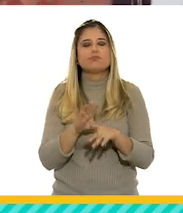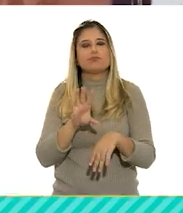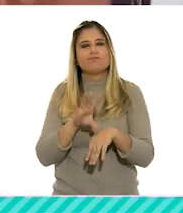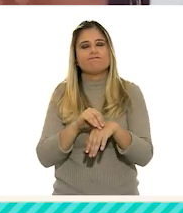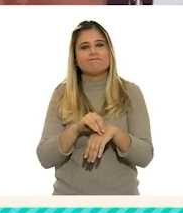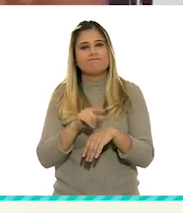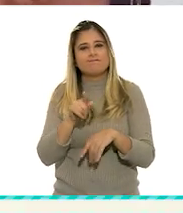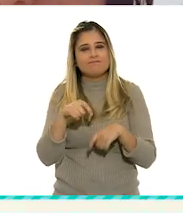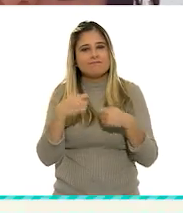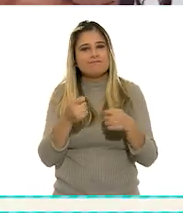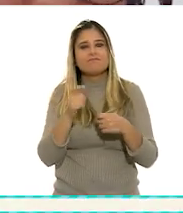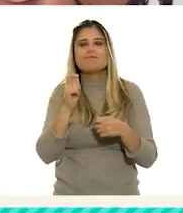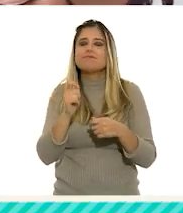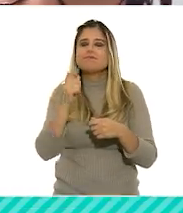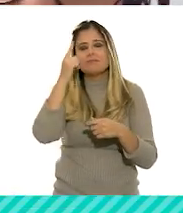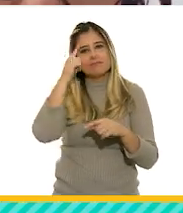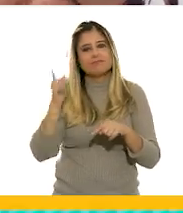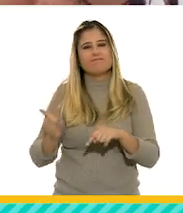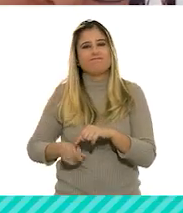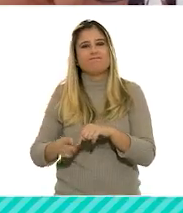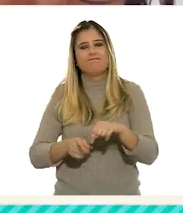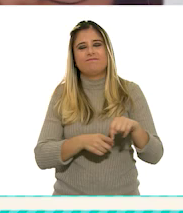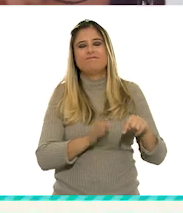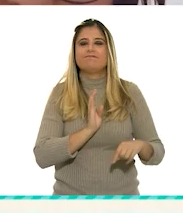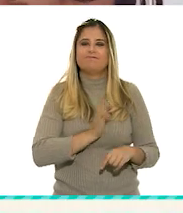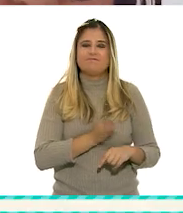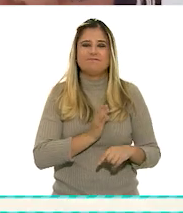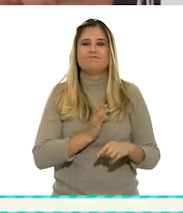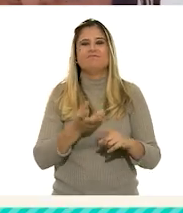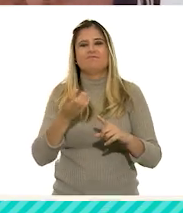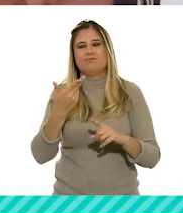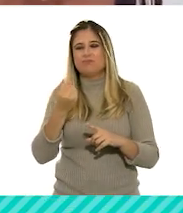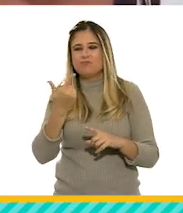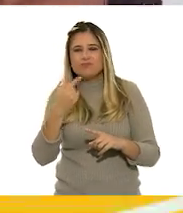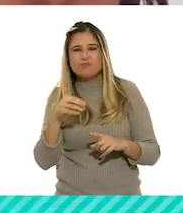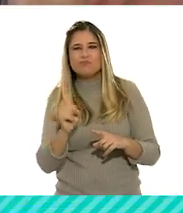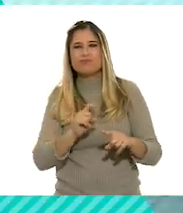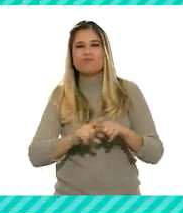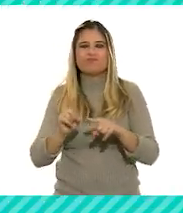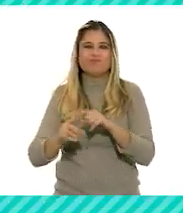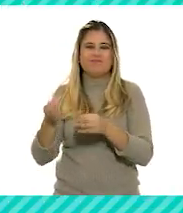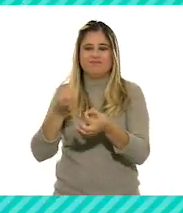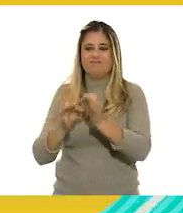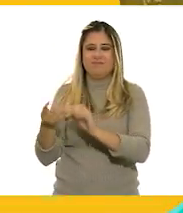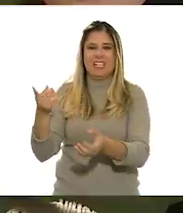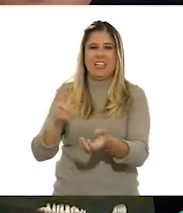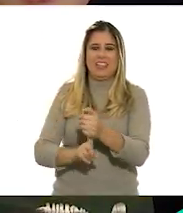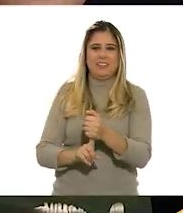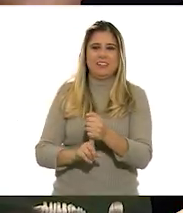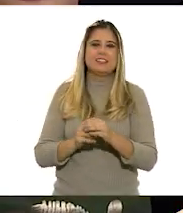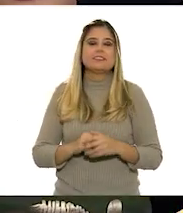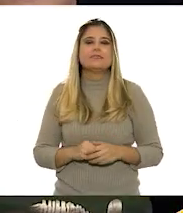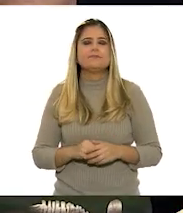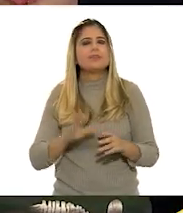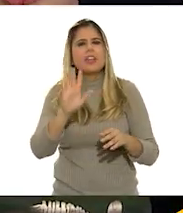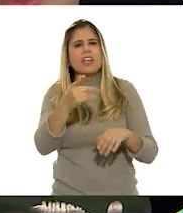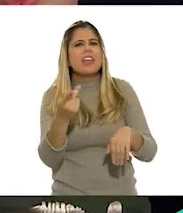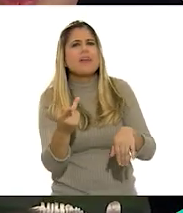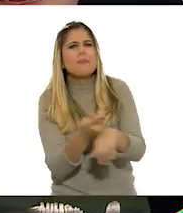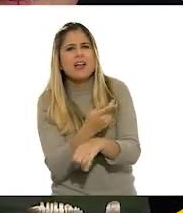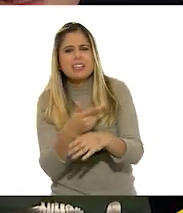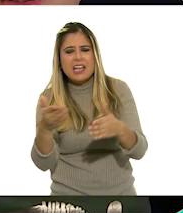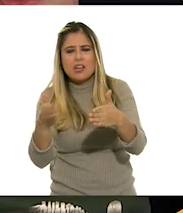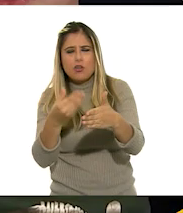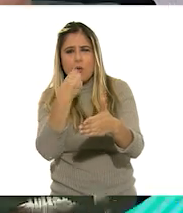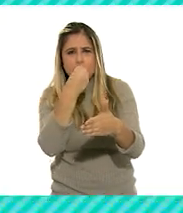permitir eliminar prácticamente la mayoría de los microorganismos. ¿Qué sucede al cocinar